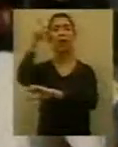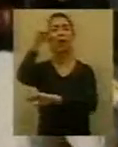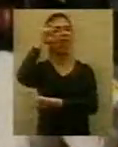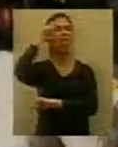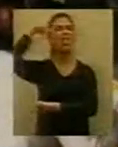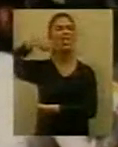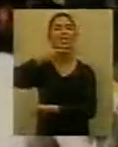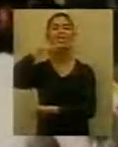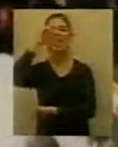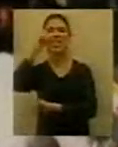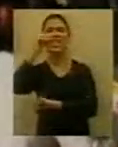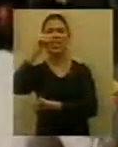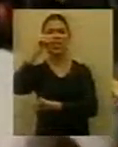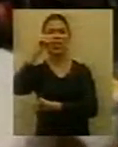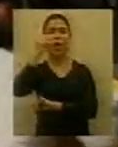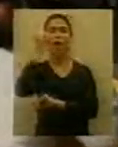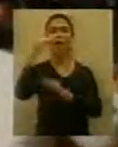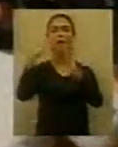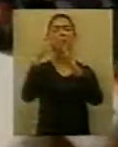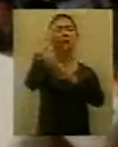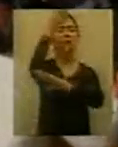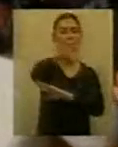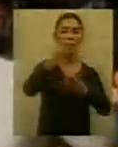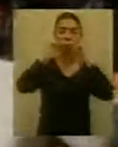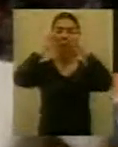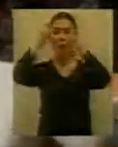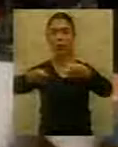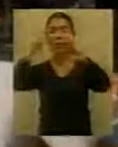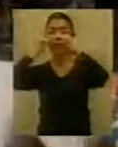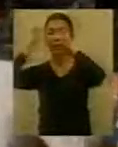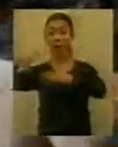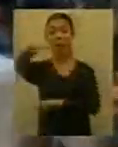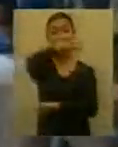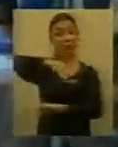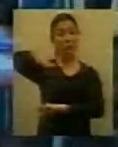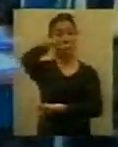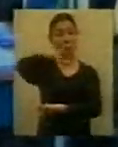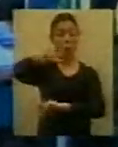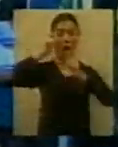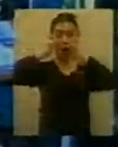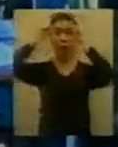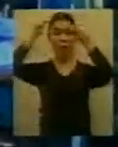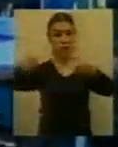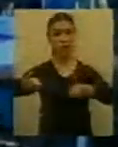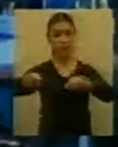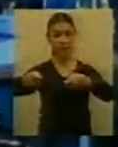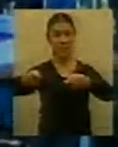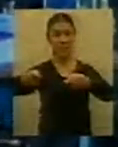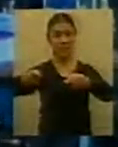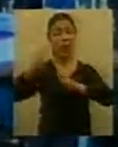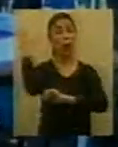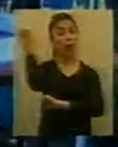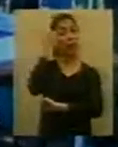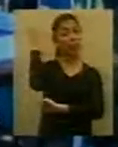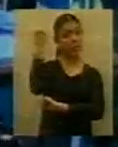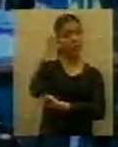Estamos también dialogando con ellos para ver casos puntuales de las situaciones de cada lote. Sería bueno que demos a conocer los requisitos con los